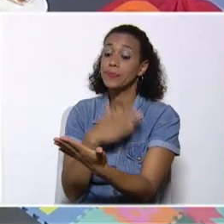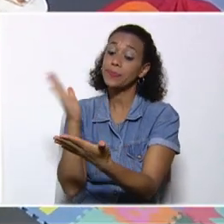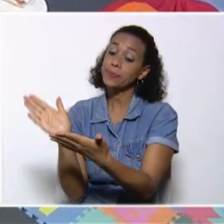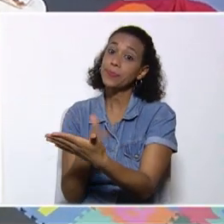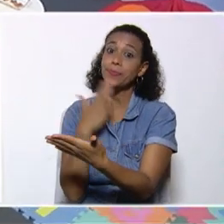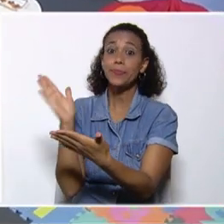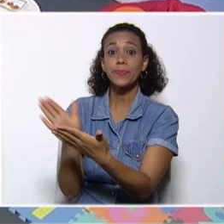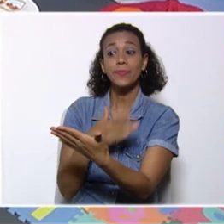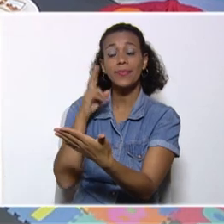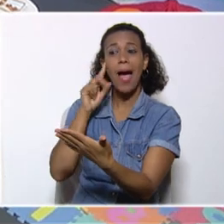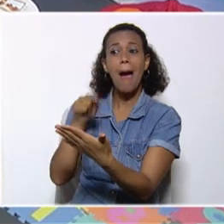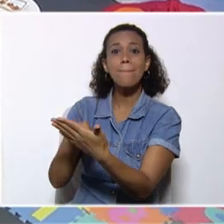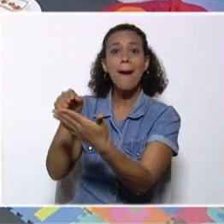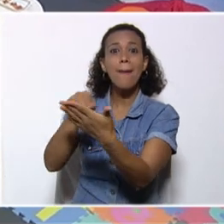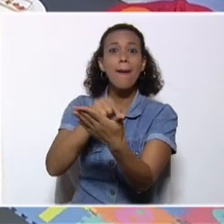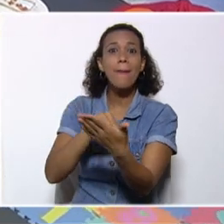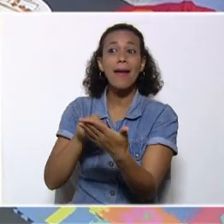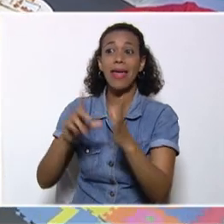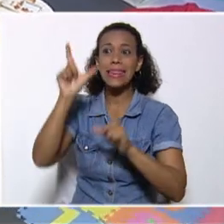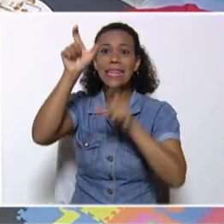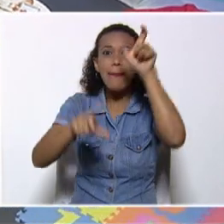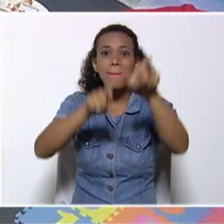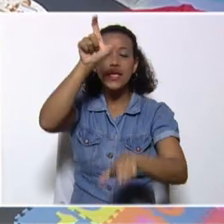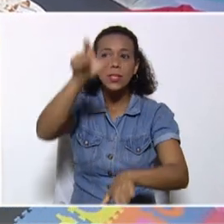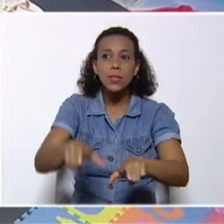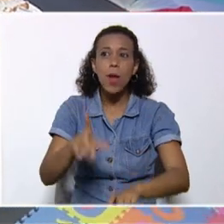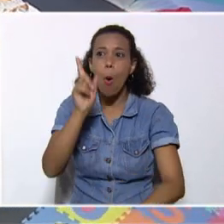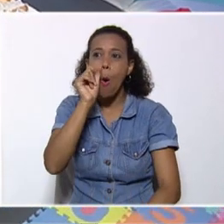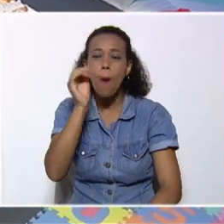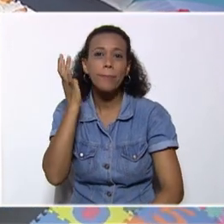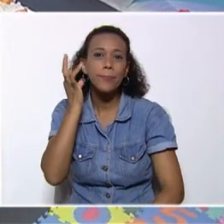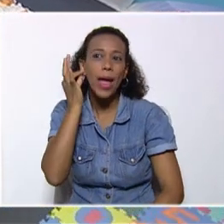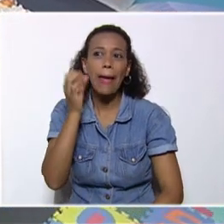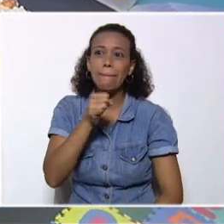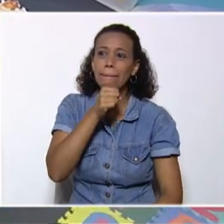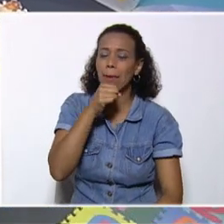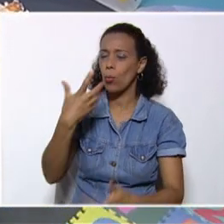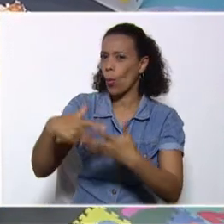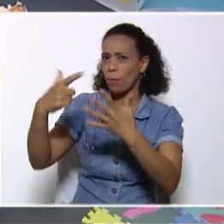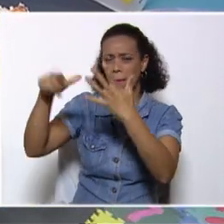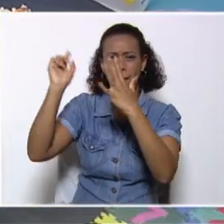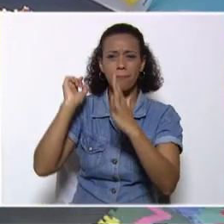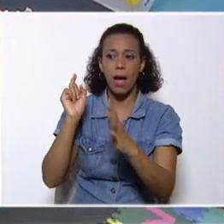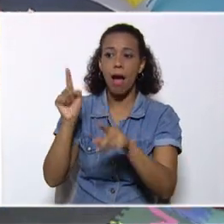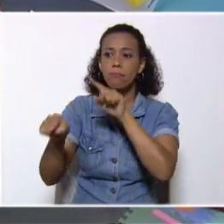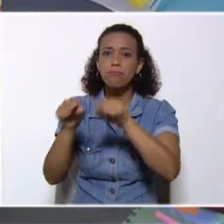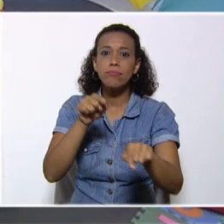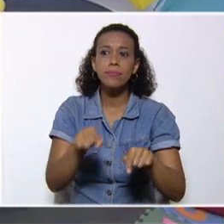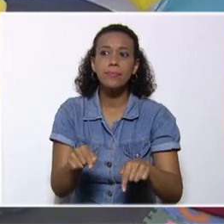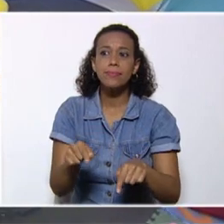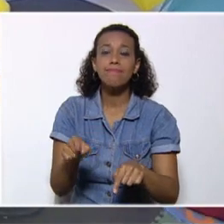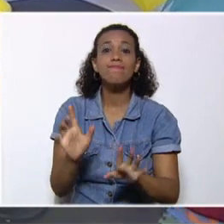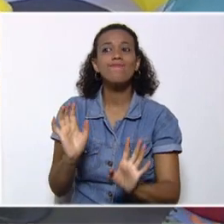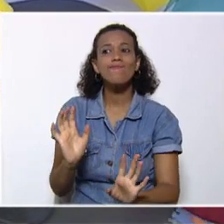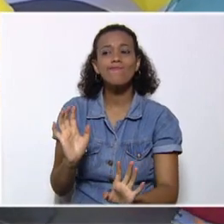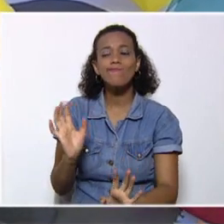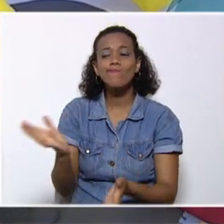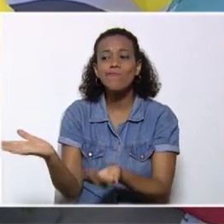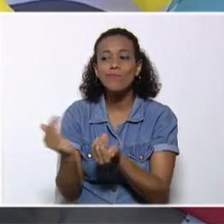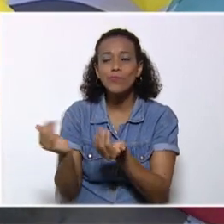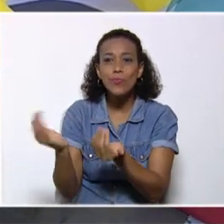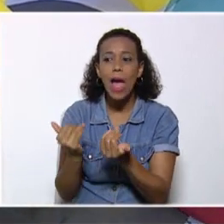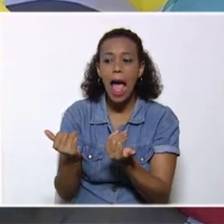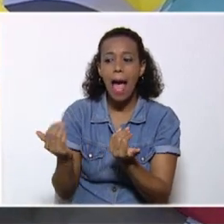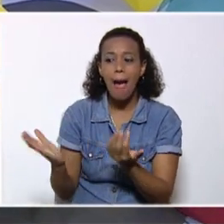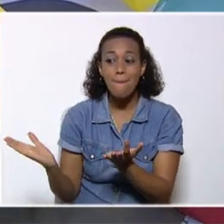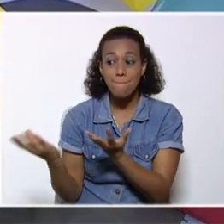revista y señale imágenes de personas. Luego que la señala, vamos a estar apoyando a nuestra